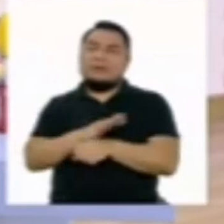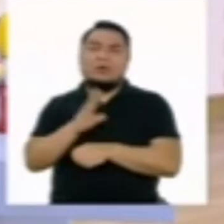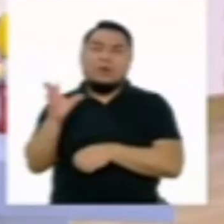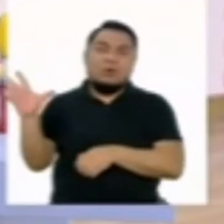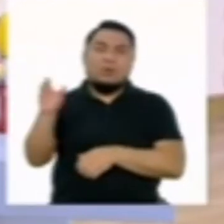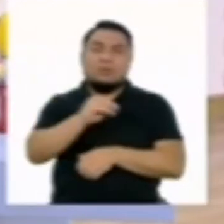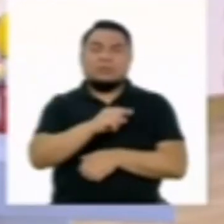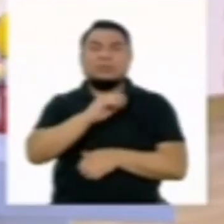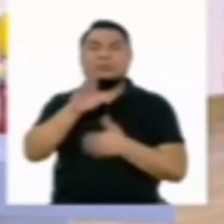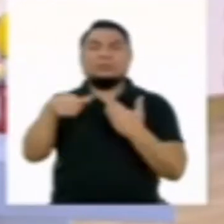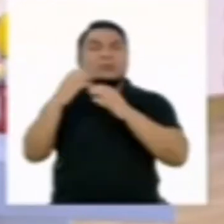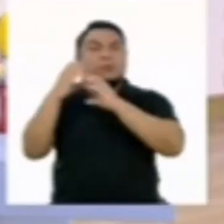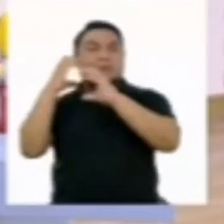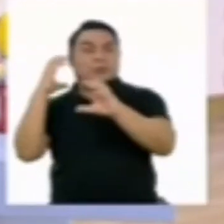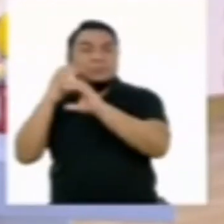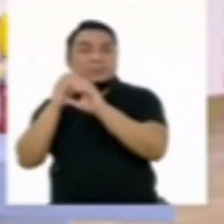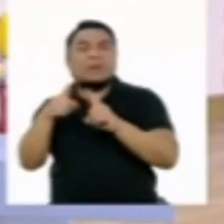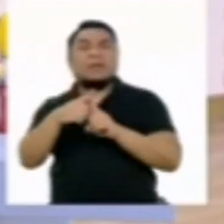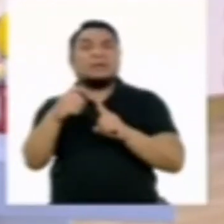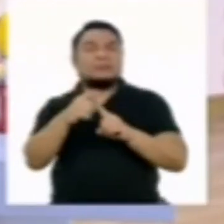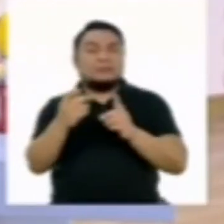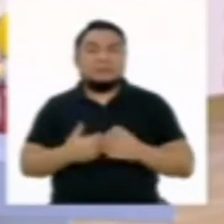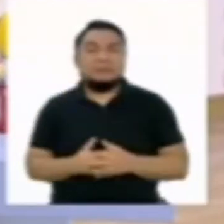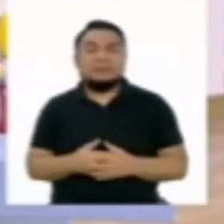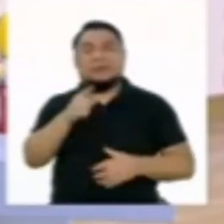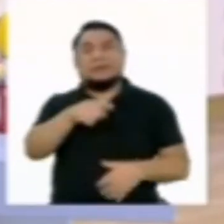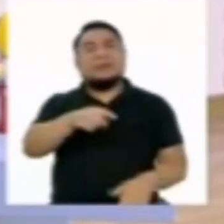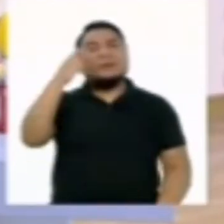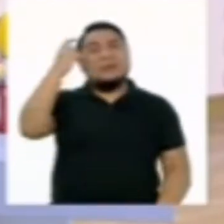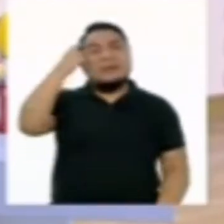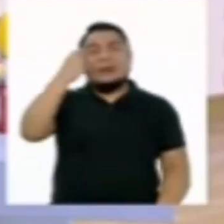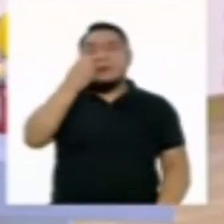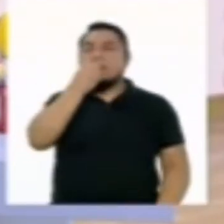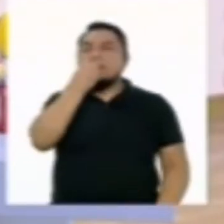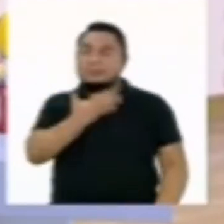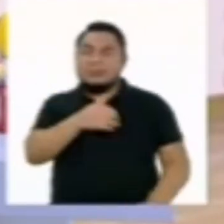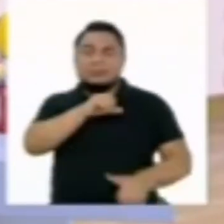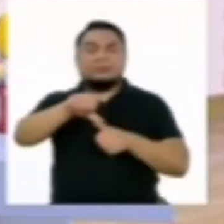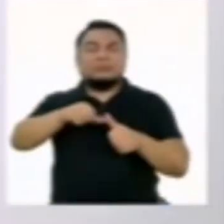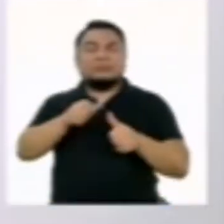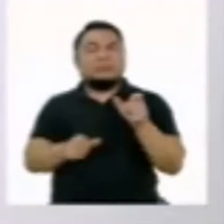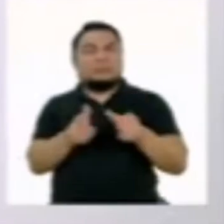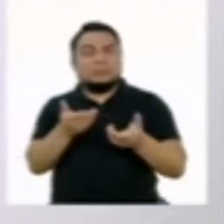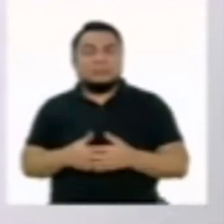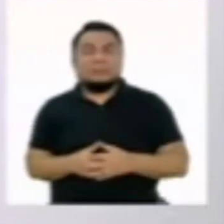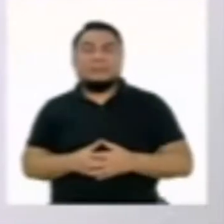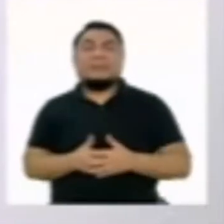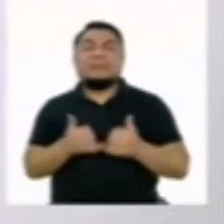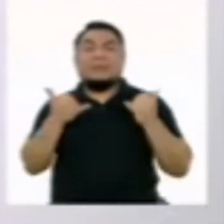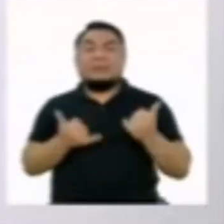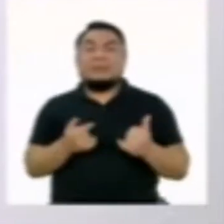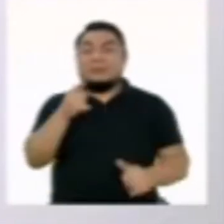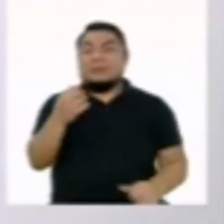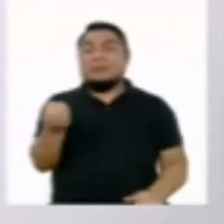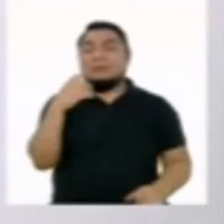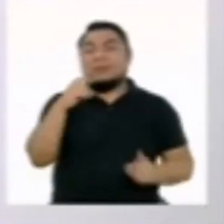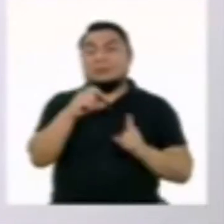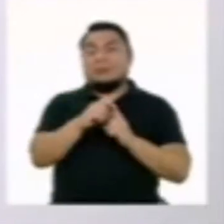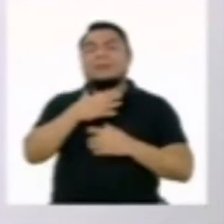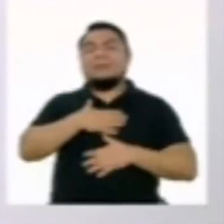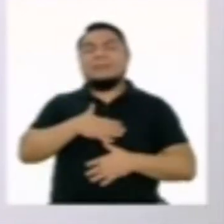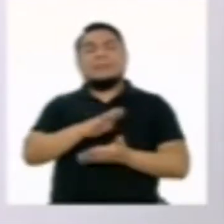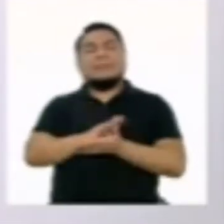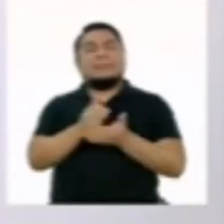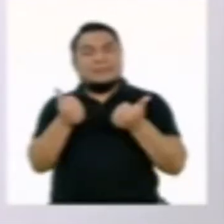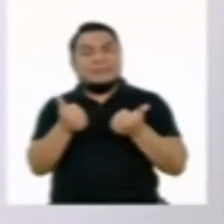integral, que abarque los buses y los taxis, tomando en cuenta el bienestar de toda la población. Ahora que has mencionado la palabra